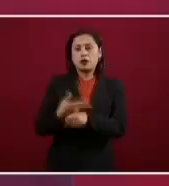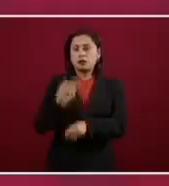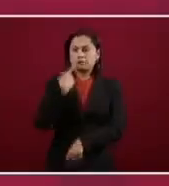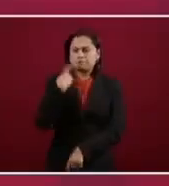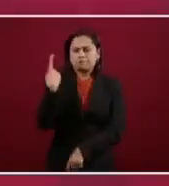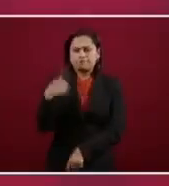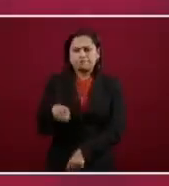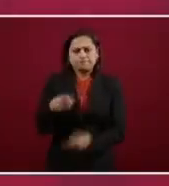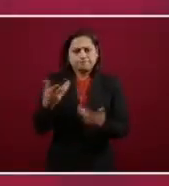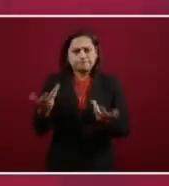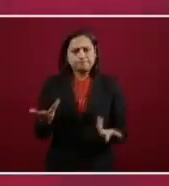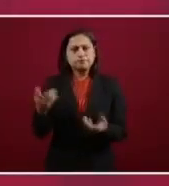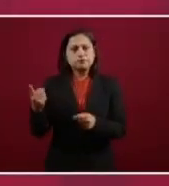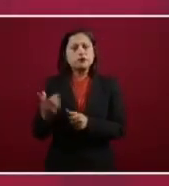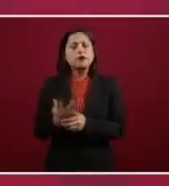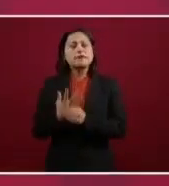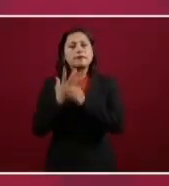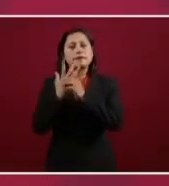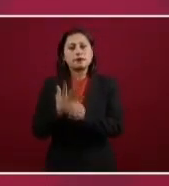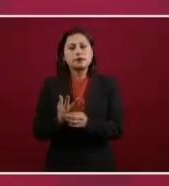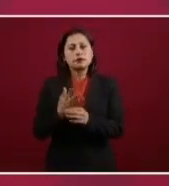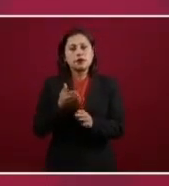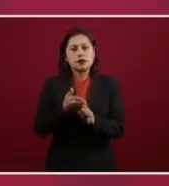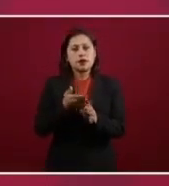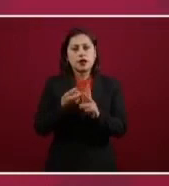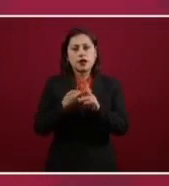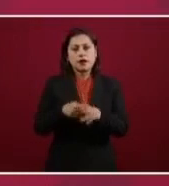desde que como empezó en el 14